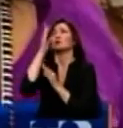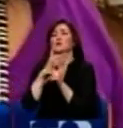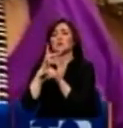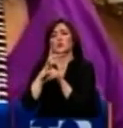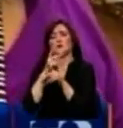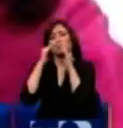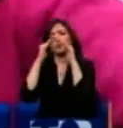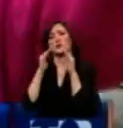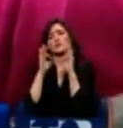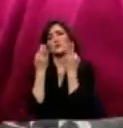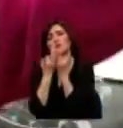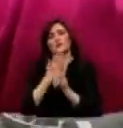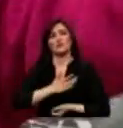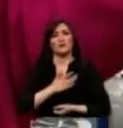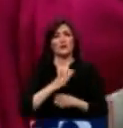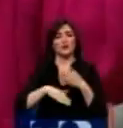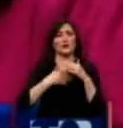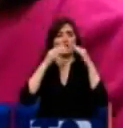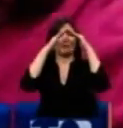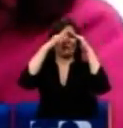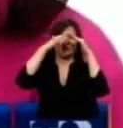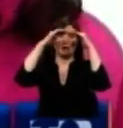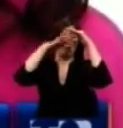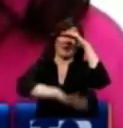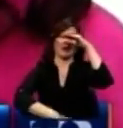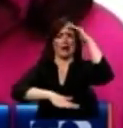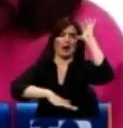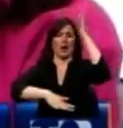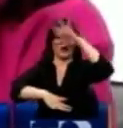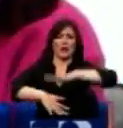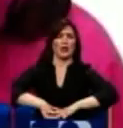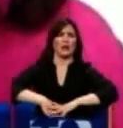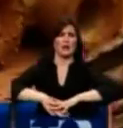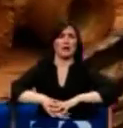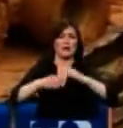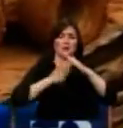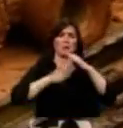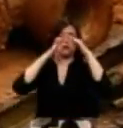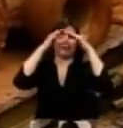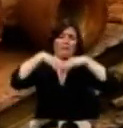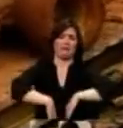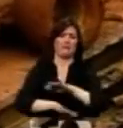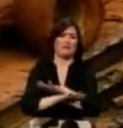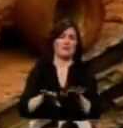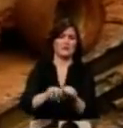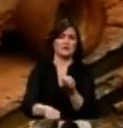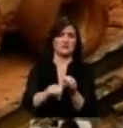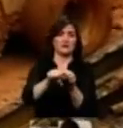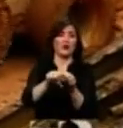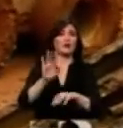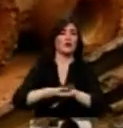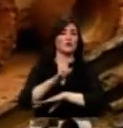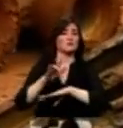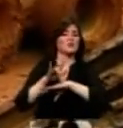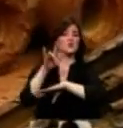mi familia, nada más. El techo, todas las paredes se cayeron encima, mi casa quedó hecho nada. El deslizamiento en el Cantón Bucay se reportó